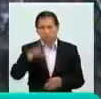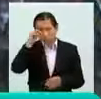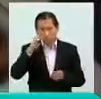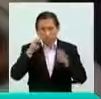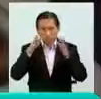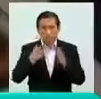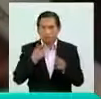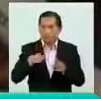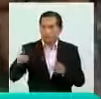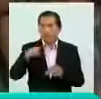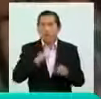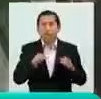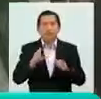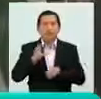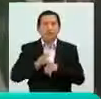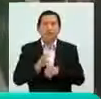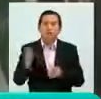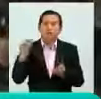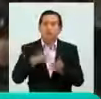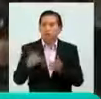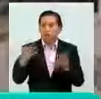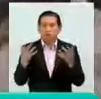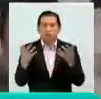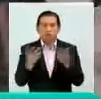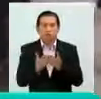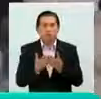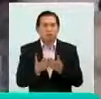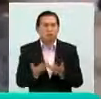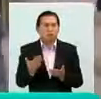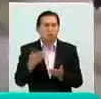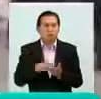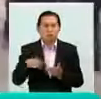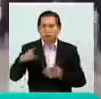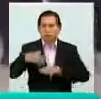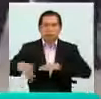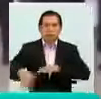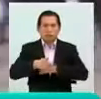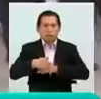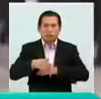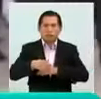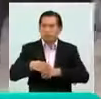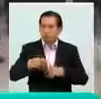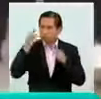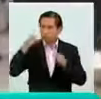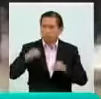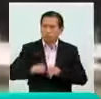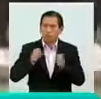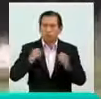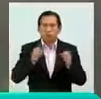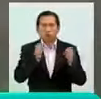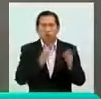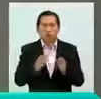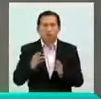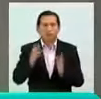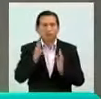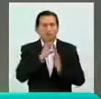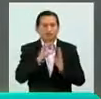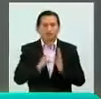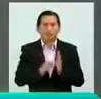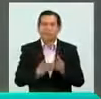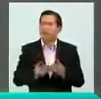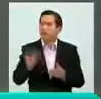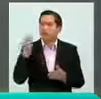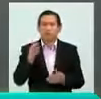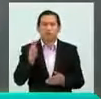ve que los movimientos cívicos están rearticulándose nuevamente para salir a las calles y así romper abruptamente el orden constitucional como en el